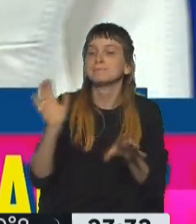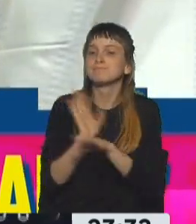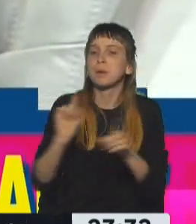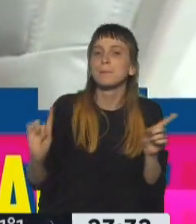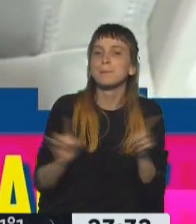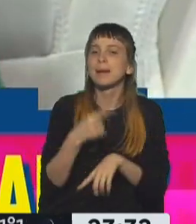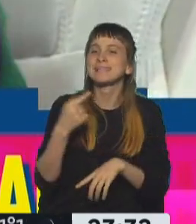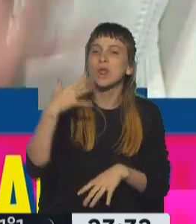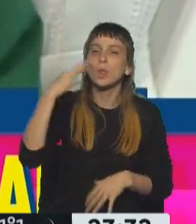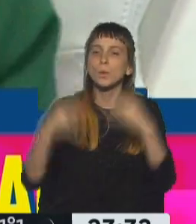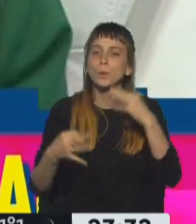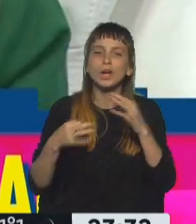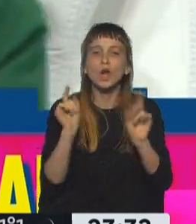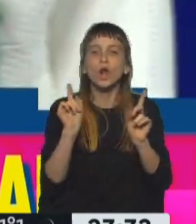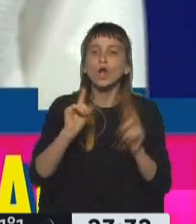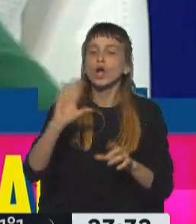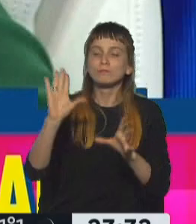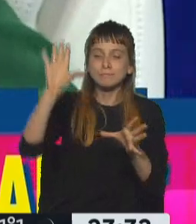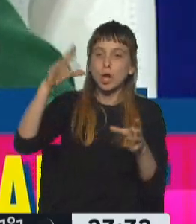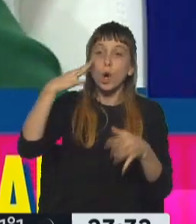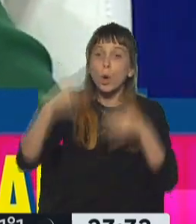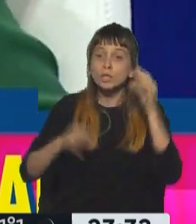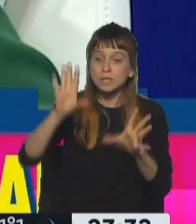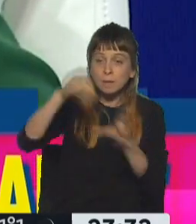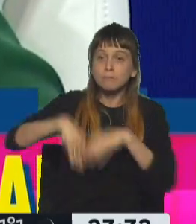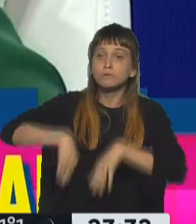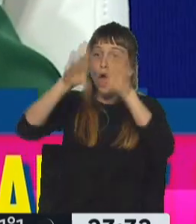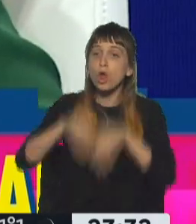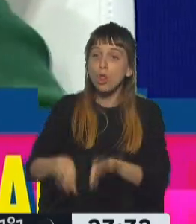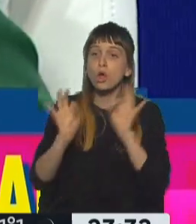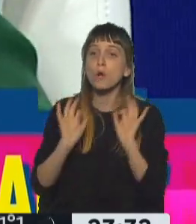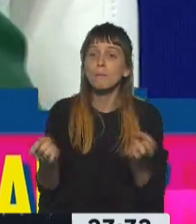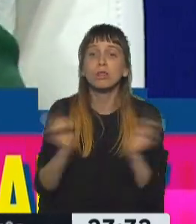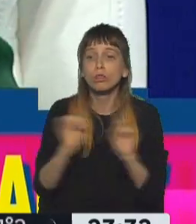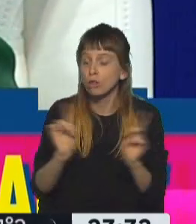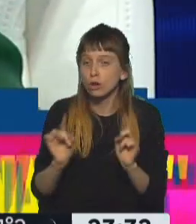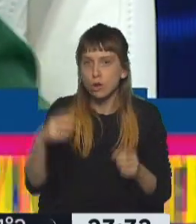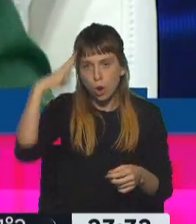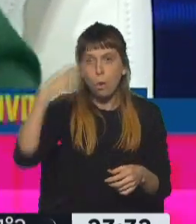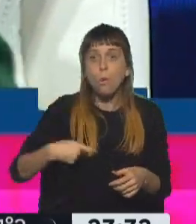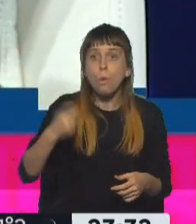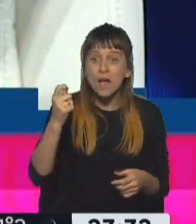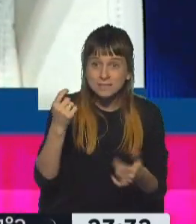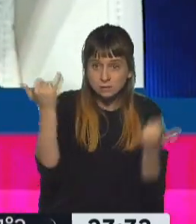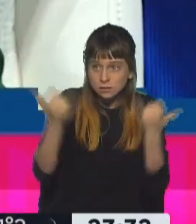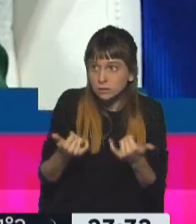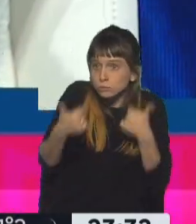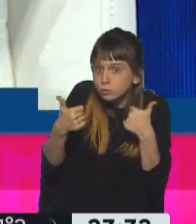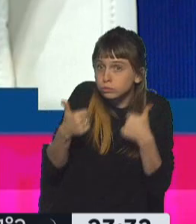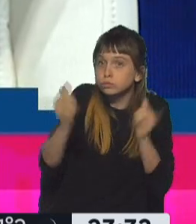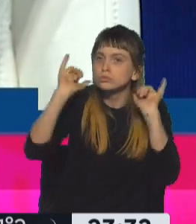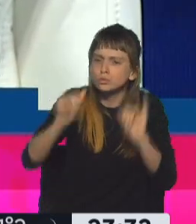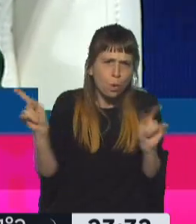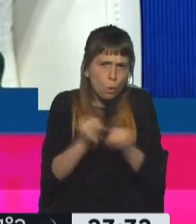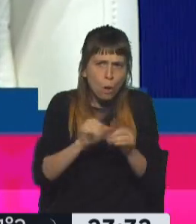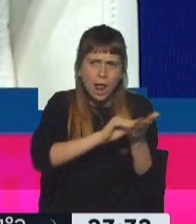injusto decir todo el Poder Judicial, pero sí... Hay buenos jueces. Como en todas partes. Y buenas juezas, y buenos